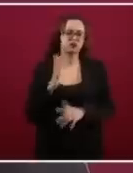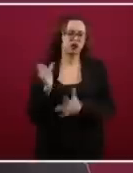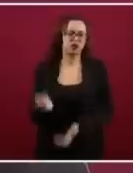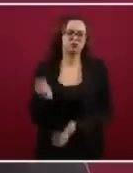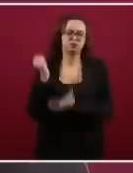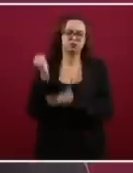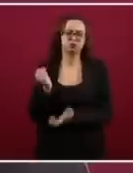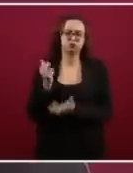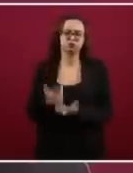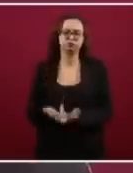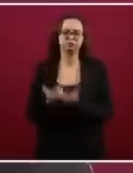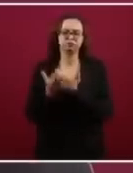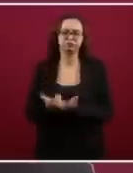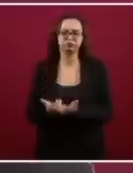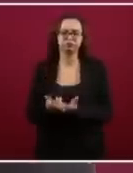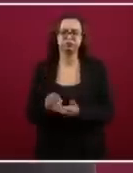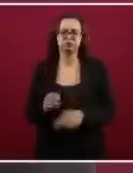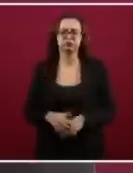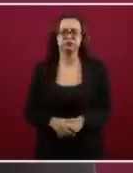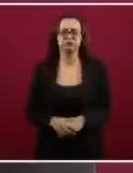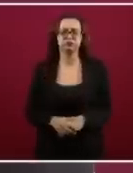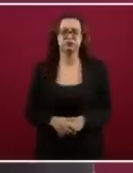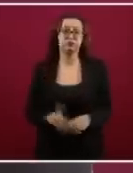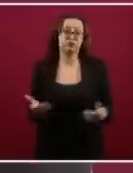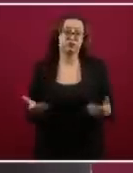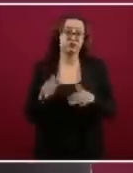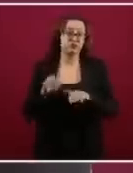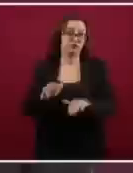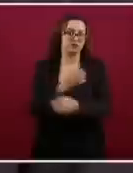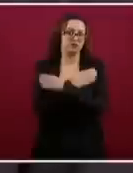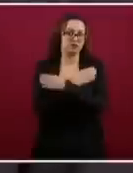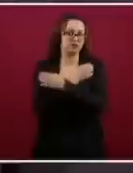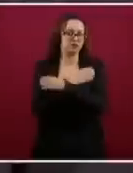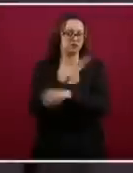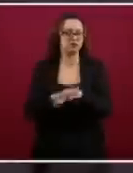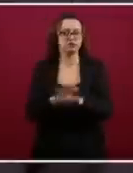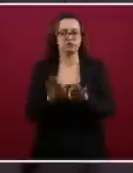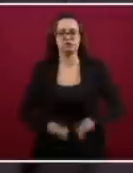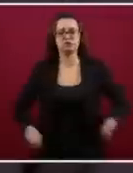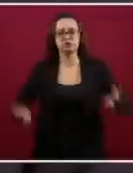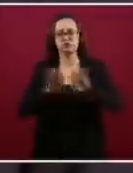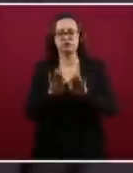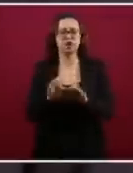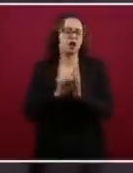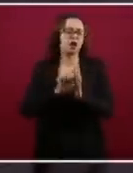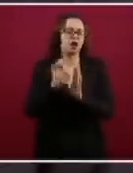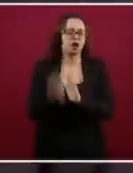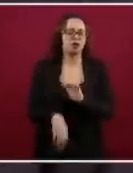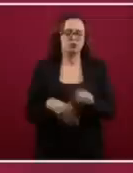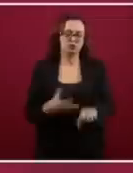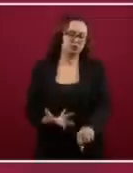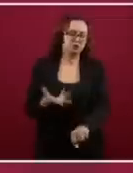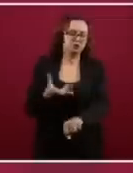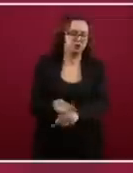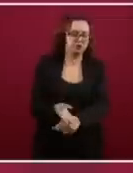presupuesto. Y más cuando se trata de la educación. Le doy un dato adicional.